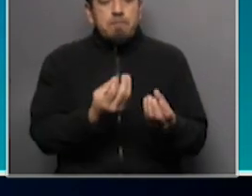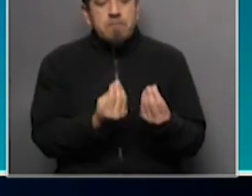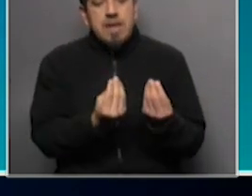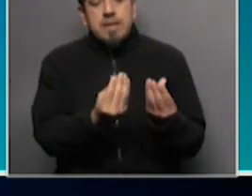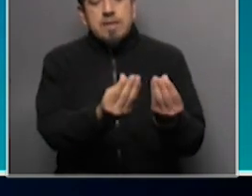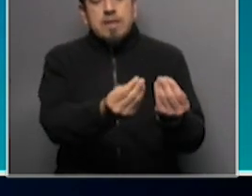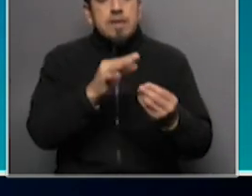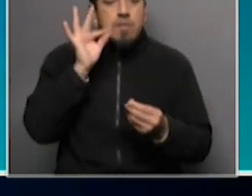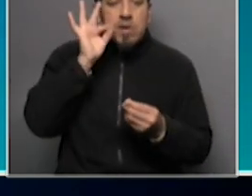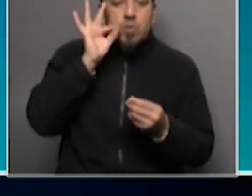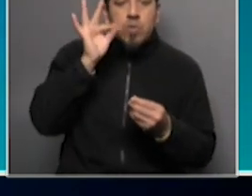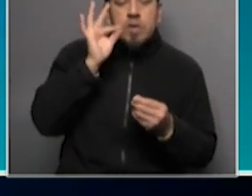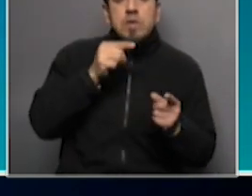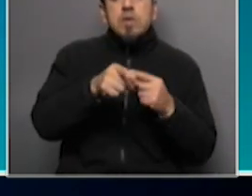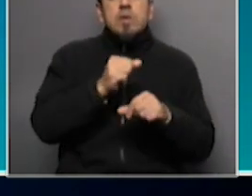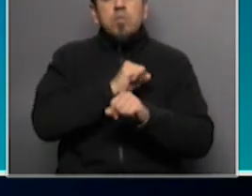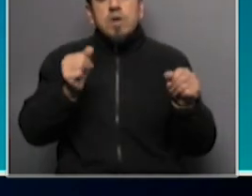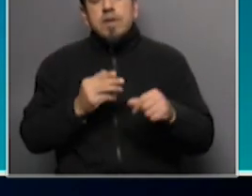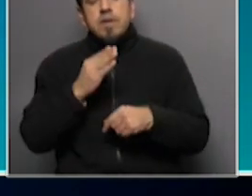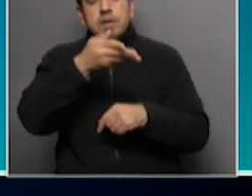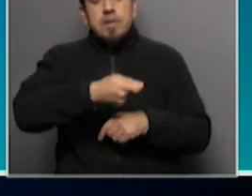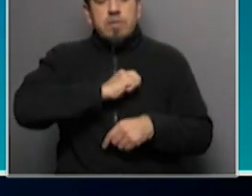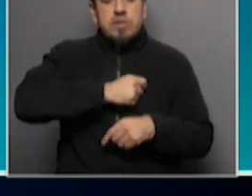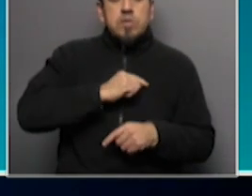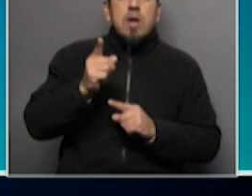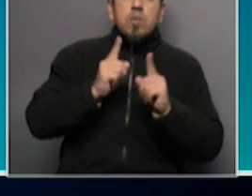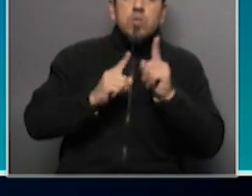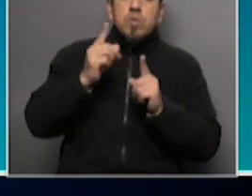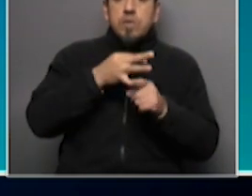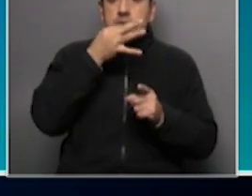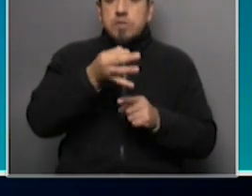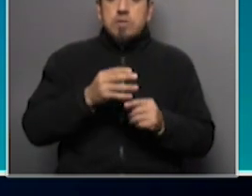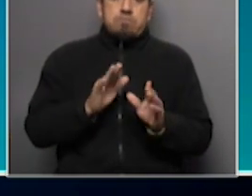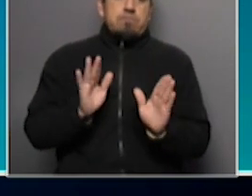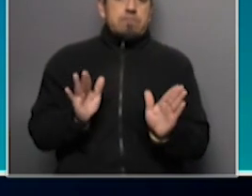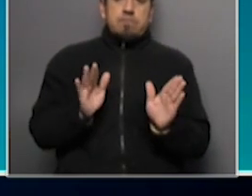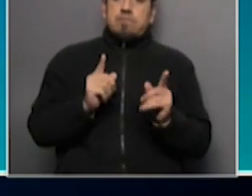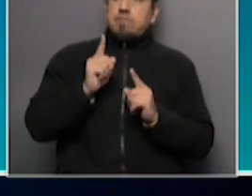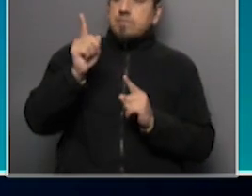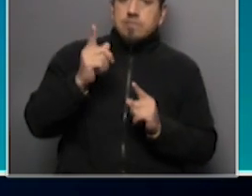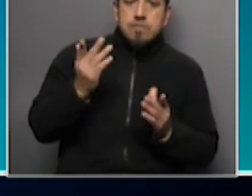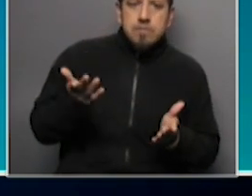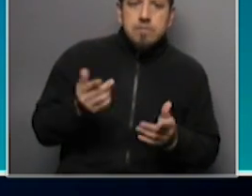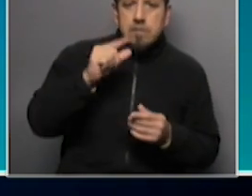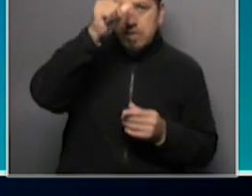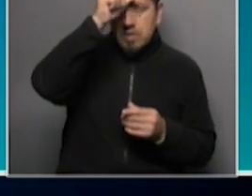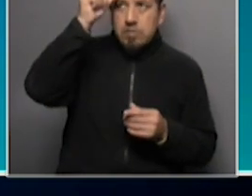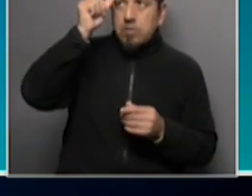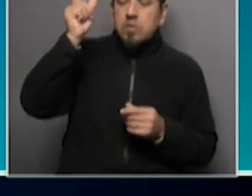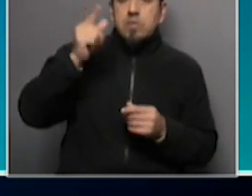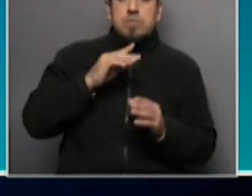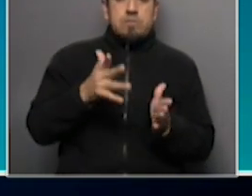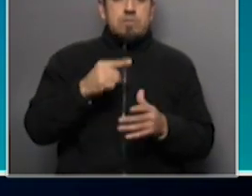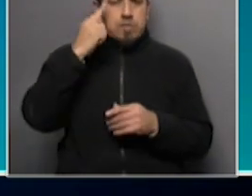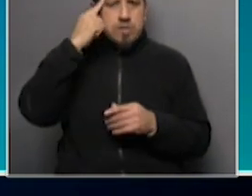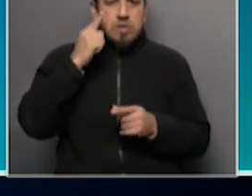pueda eventualmente inspeccionar esos lugares. Que hay quienes dicen va incluso en contra de la voluntad del presidente de la República, Luis Lacalle Pou. ¿Es